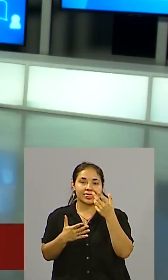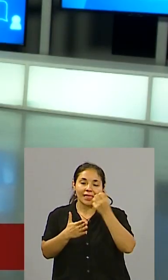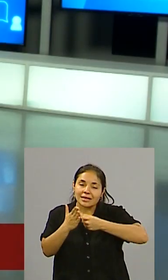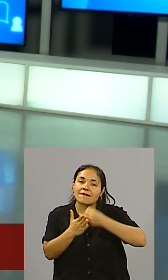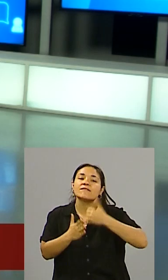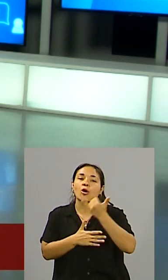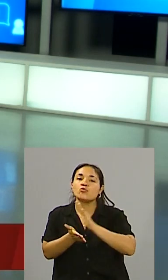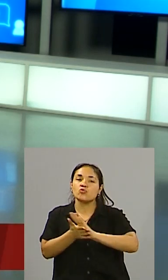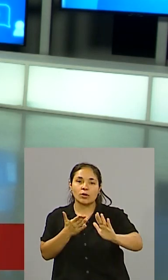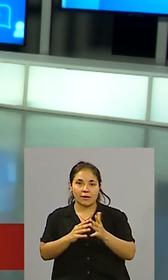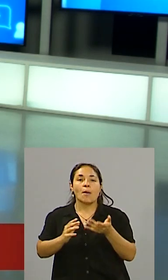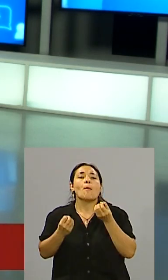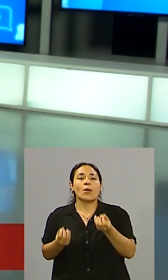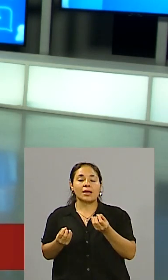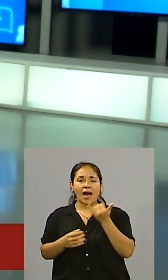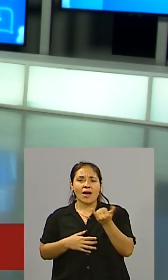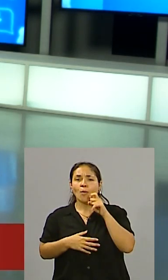nuevas modalidades delictivas